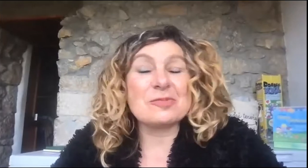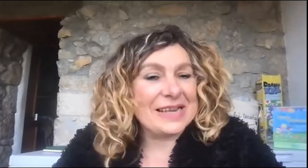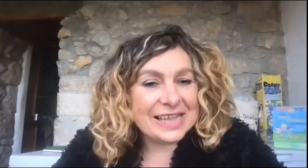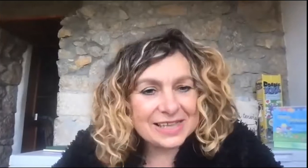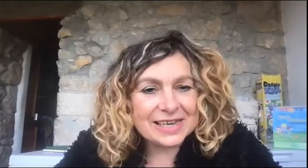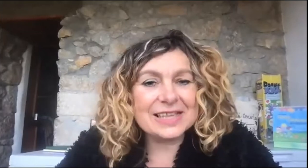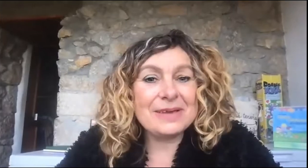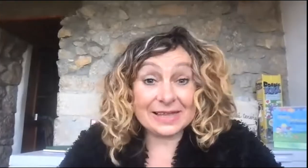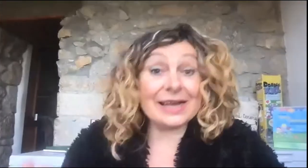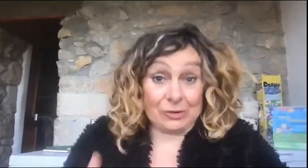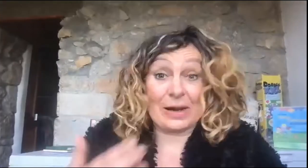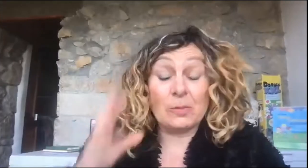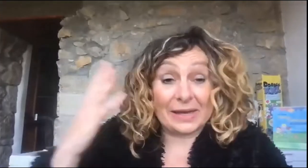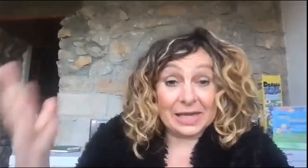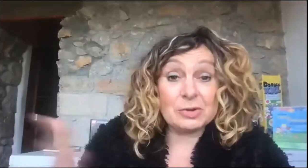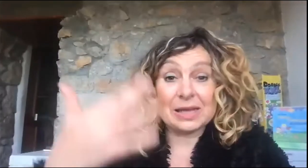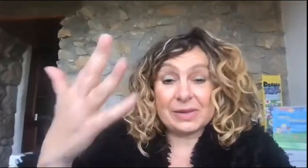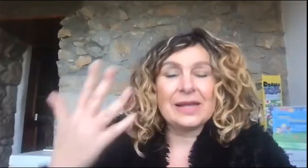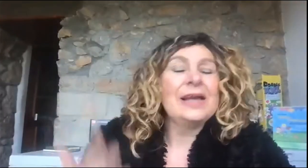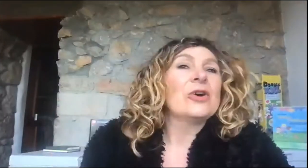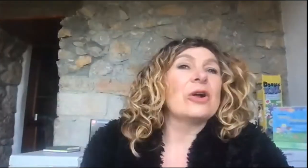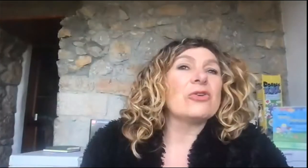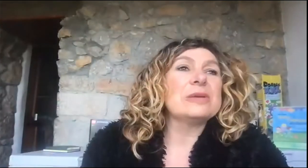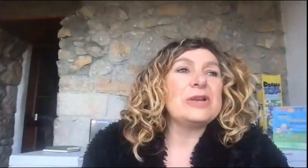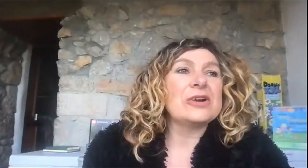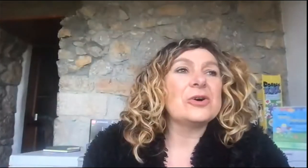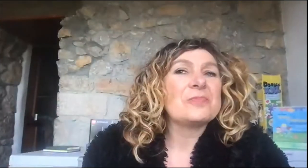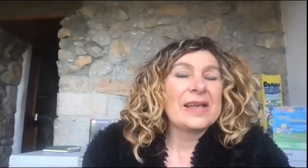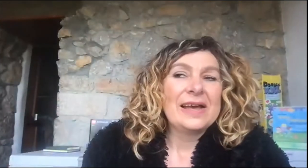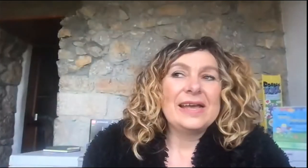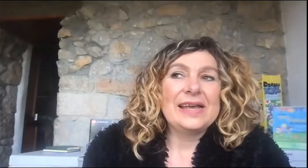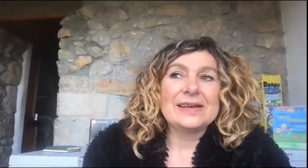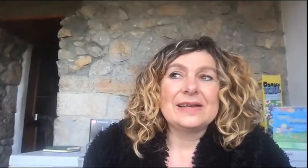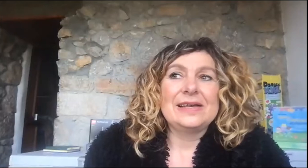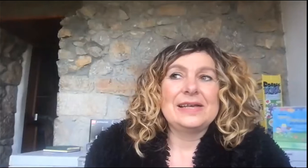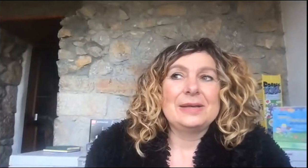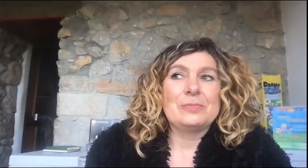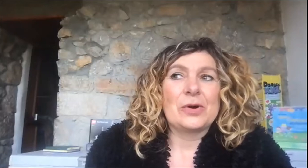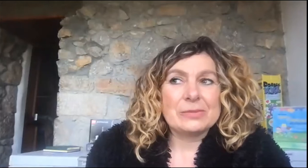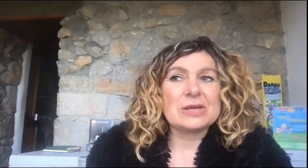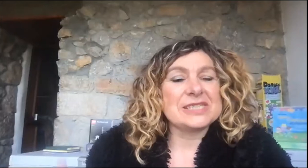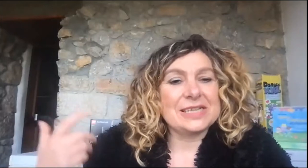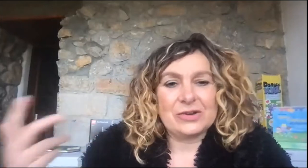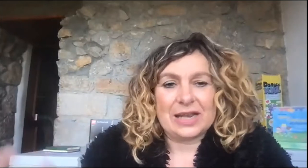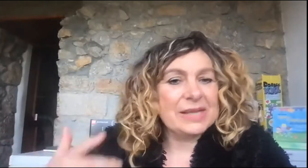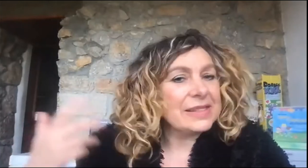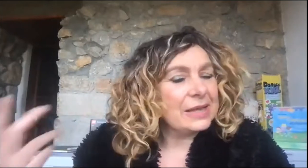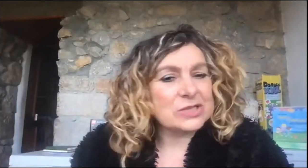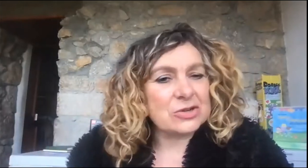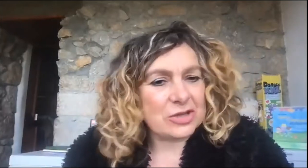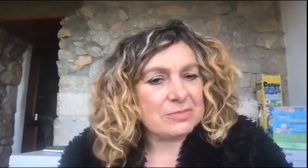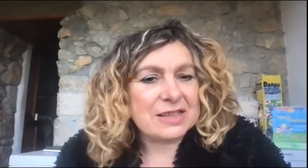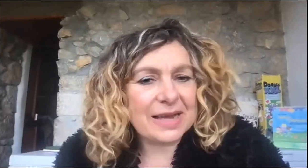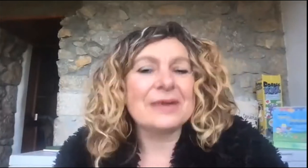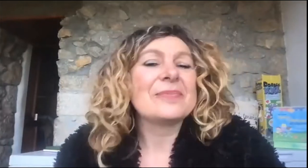muchas experiencias de vida que nos va a acompañar, porque también con el juego simbólico ponemos en marcha la teoría de la mente y